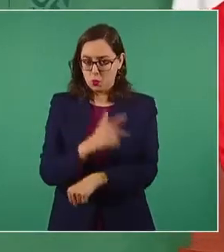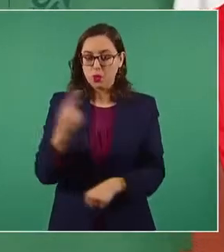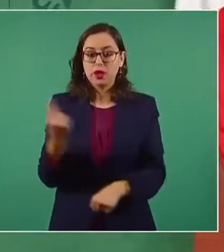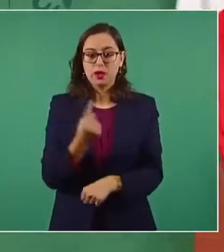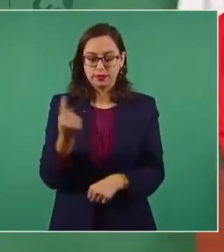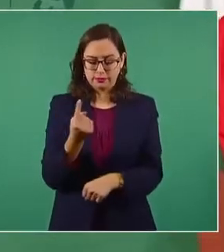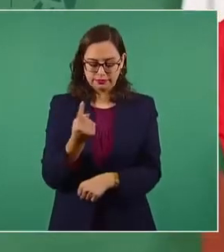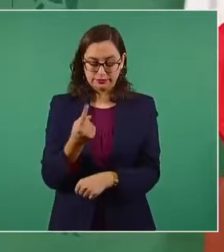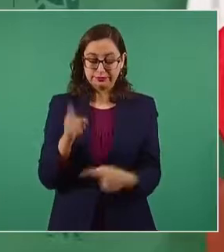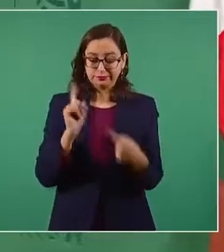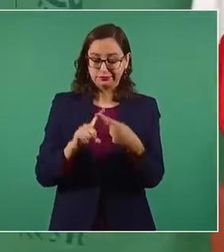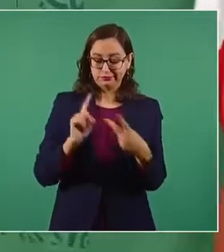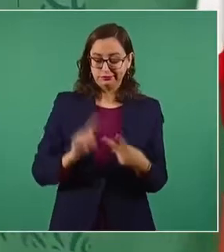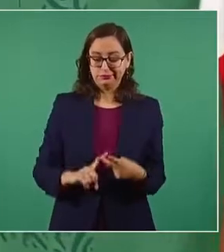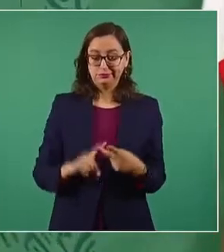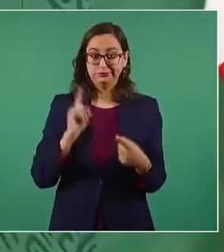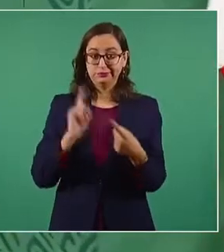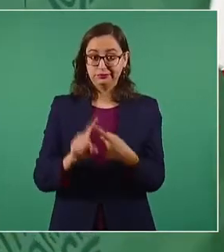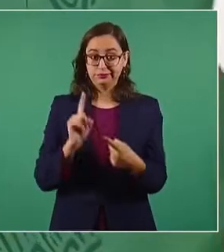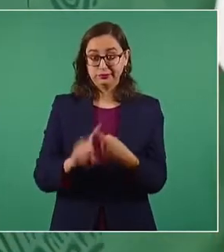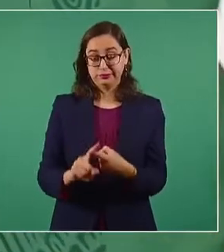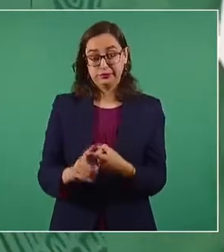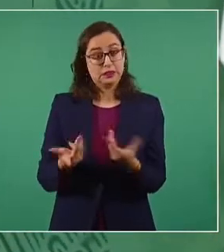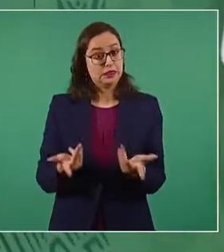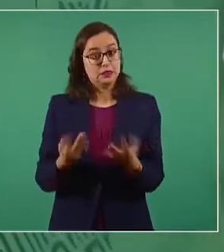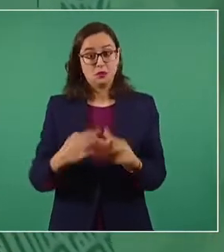mejor para prevenir,